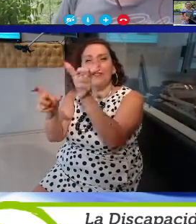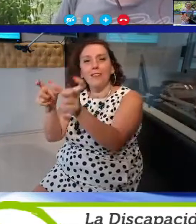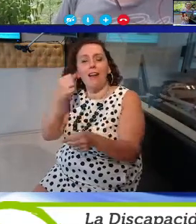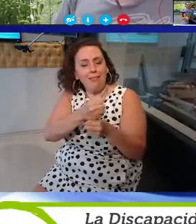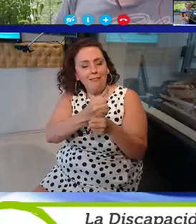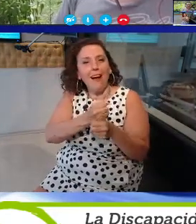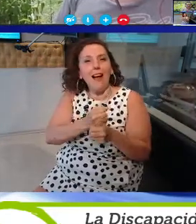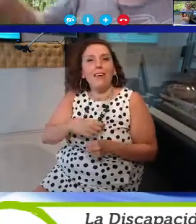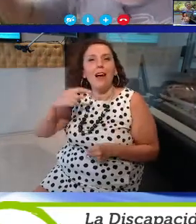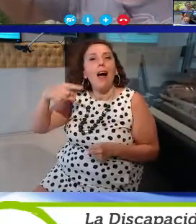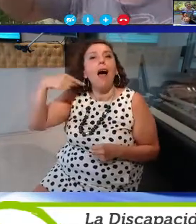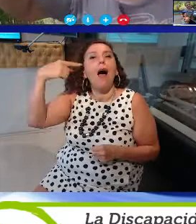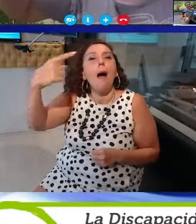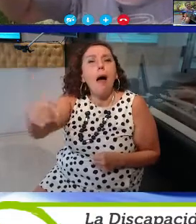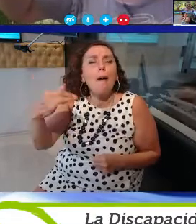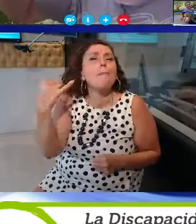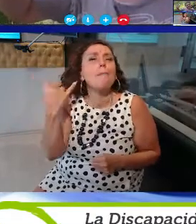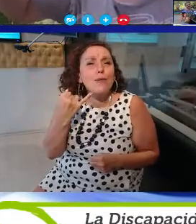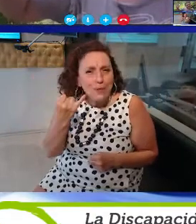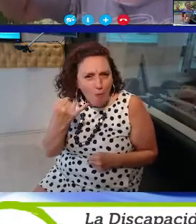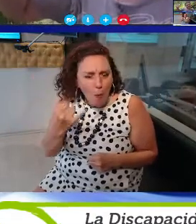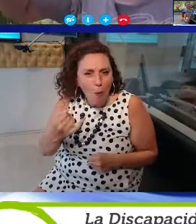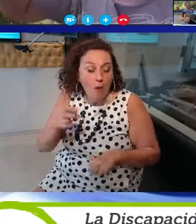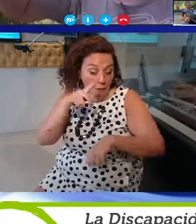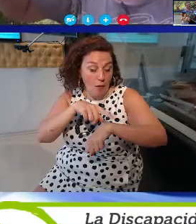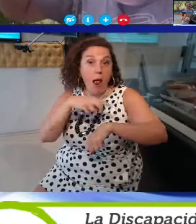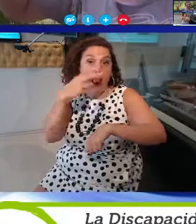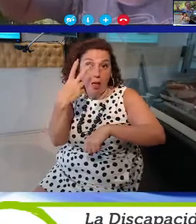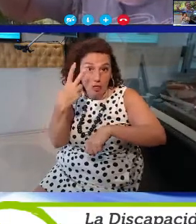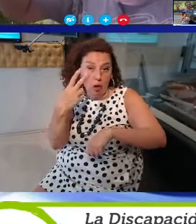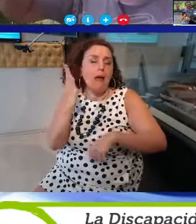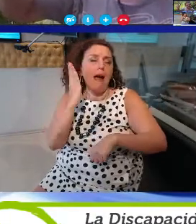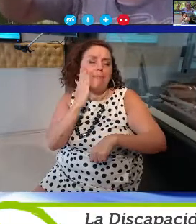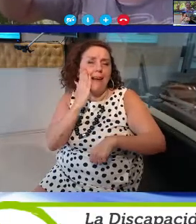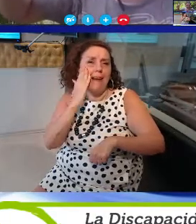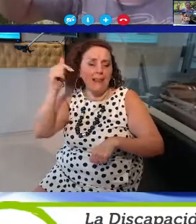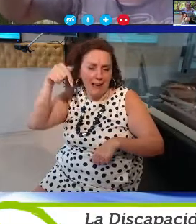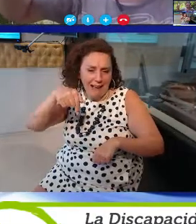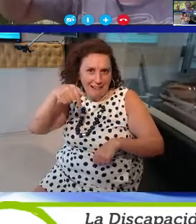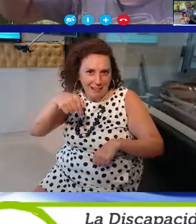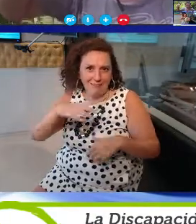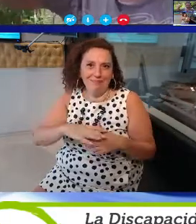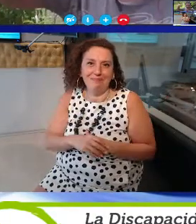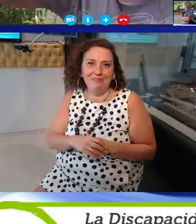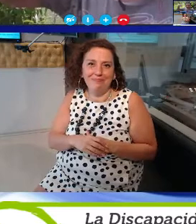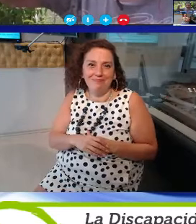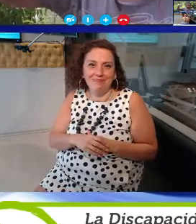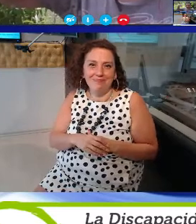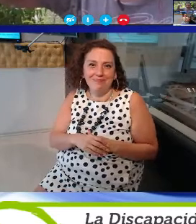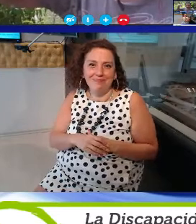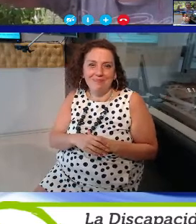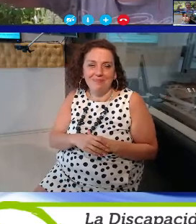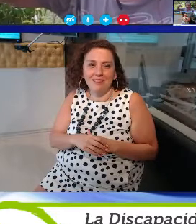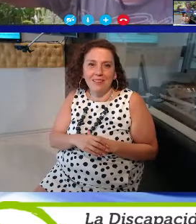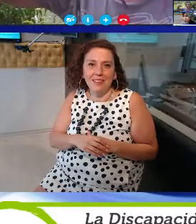nos vemos el próximo jueves a las 2 de la tarde por la misma hora. No, molestamos ahora.